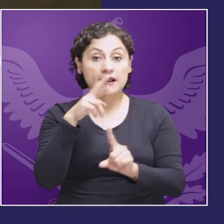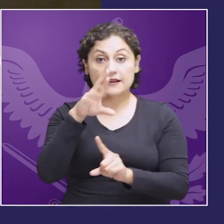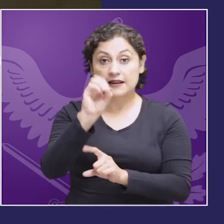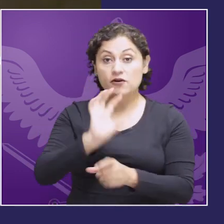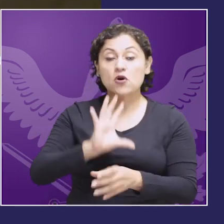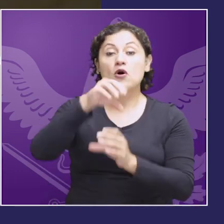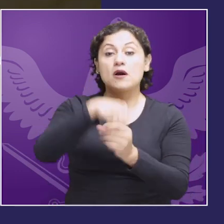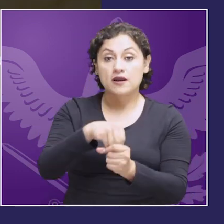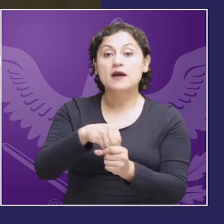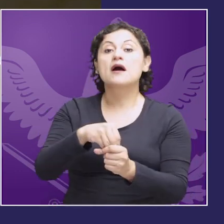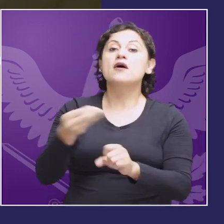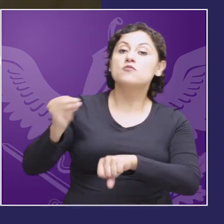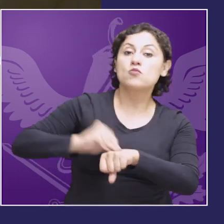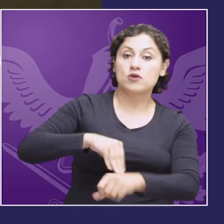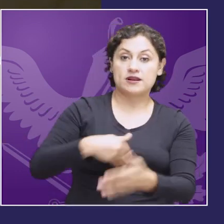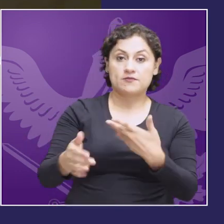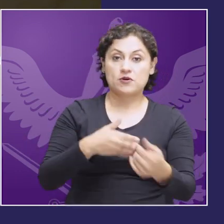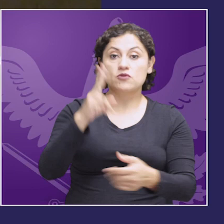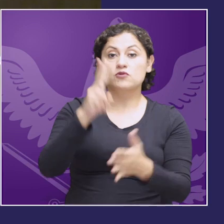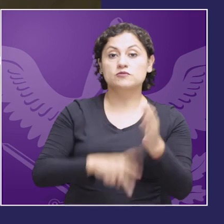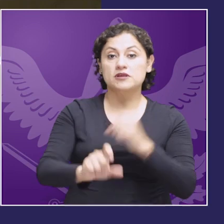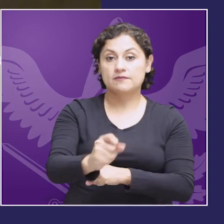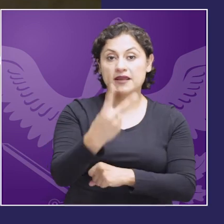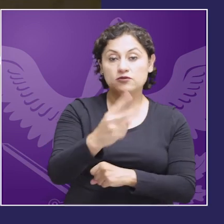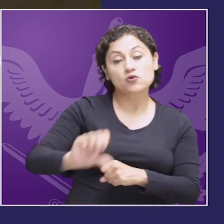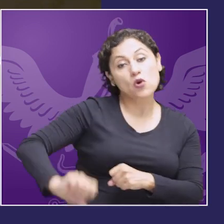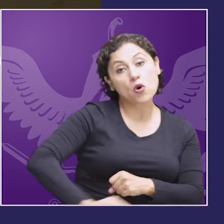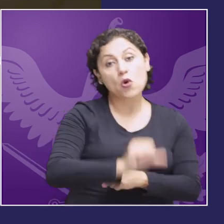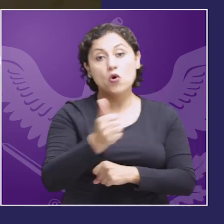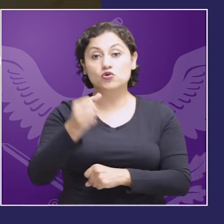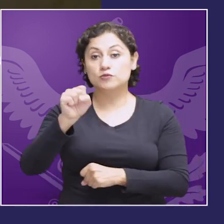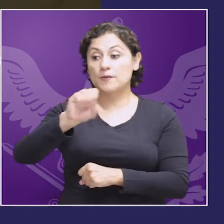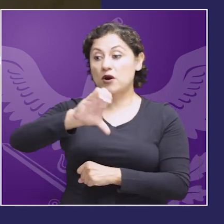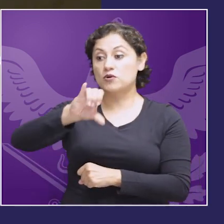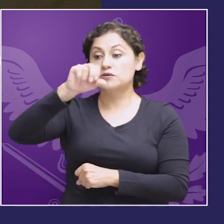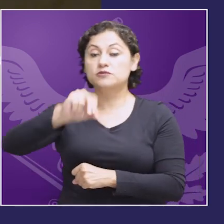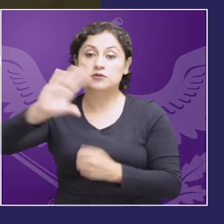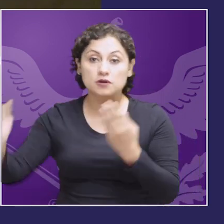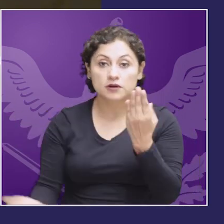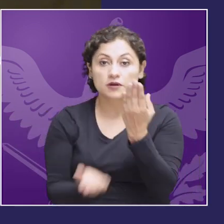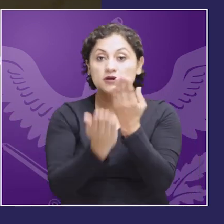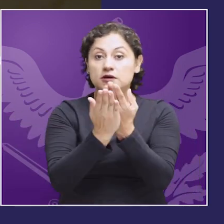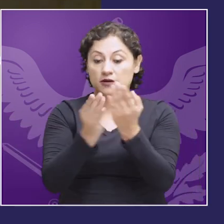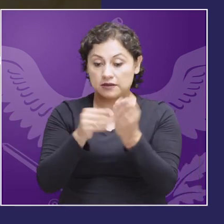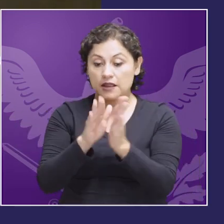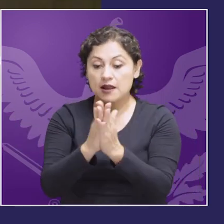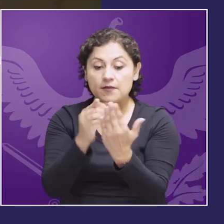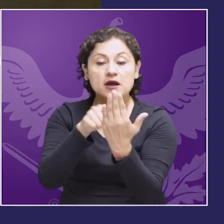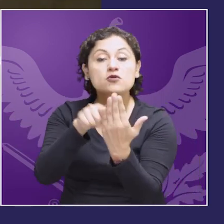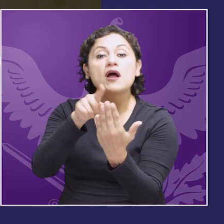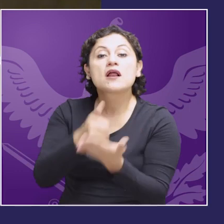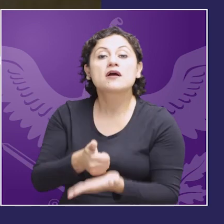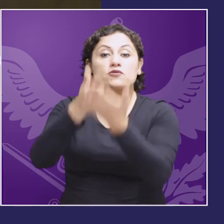Este protocolo para juzgar con perspectiva de género fue actualizado en 2021. Adicionalmente, la Corte